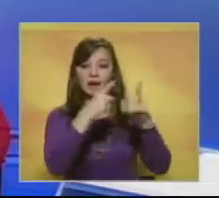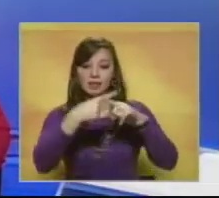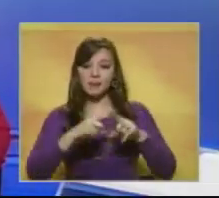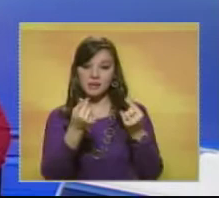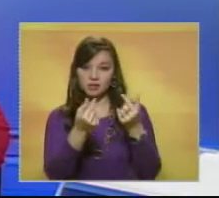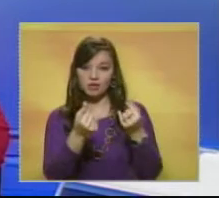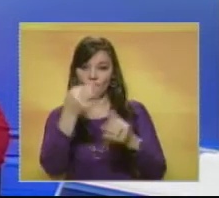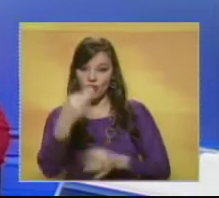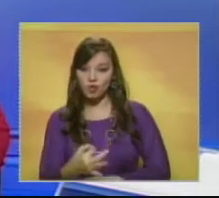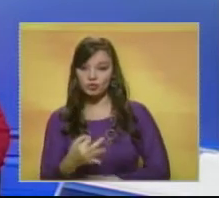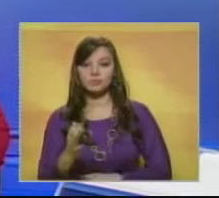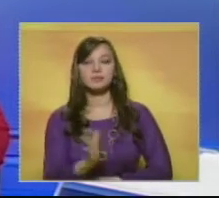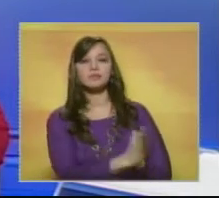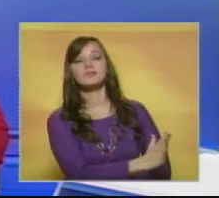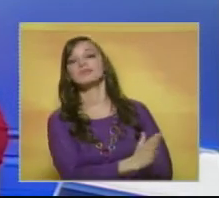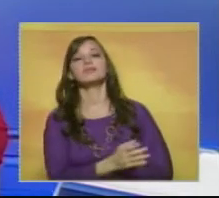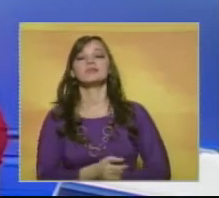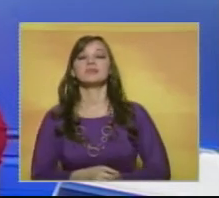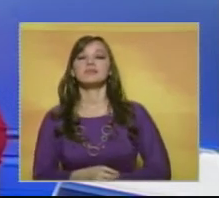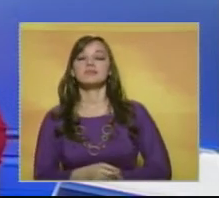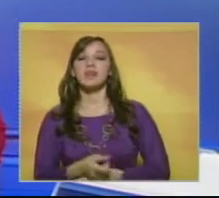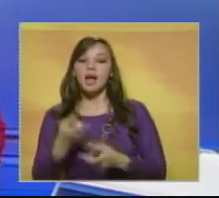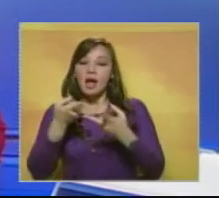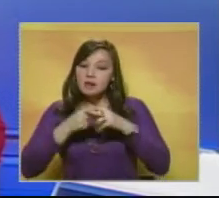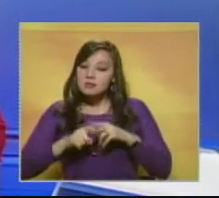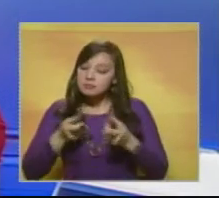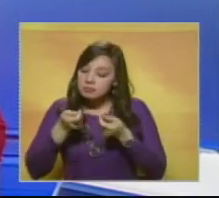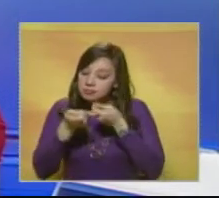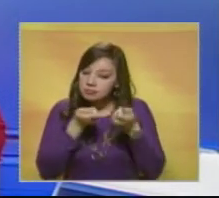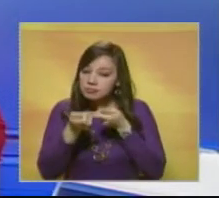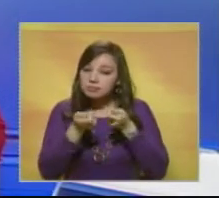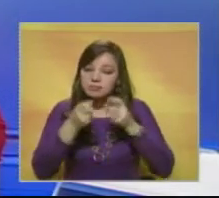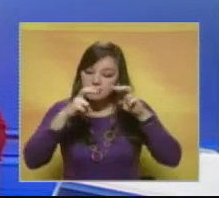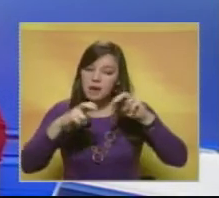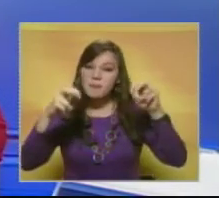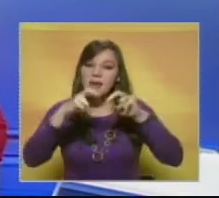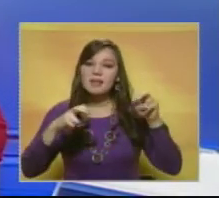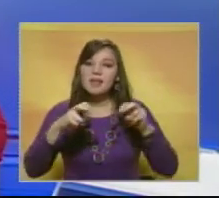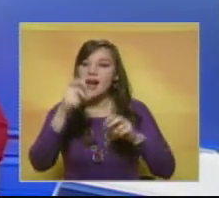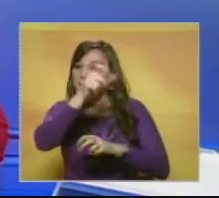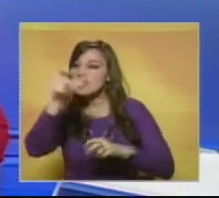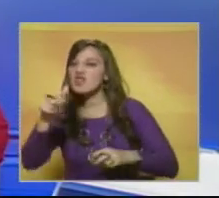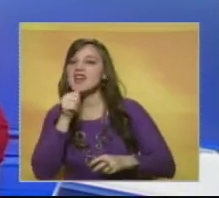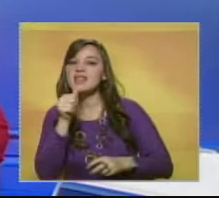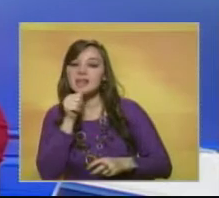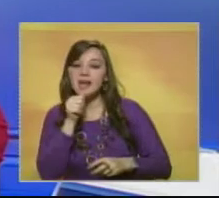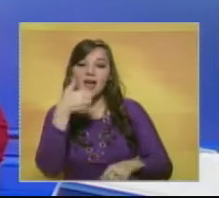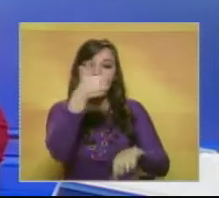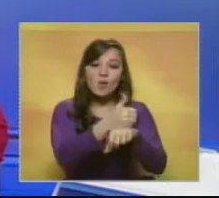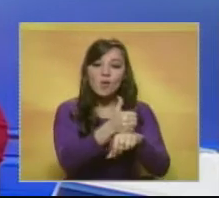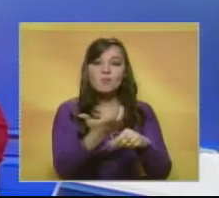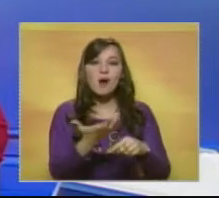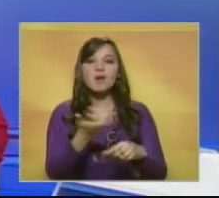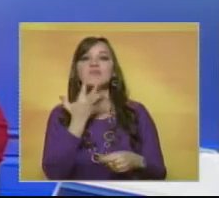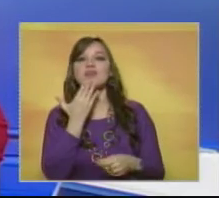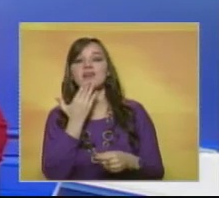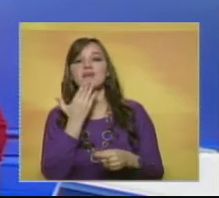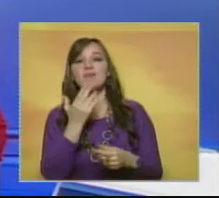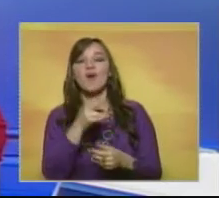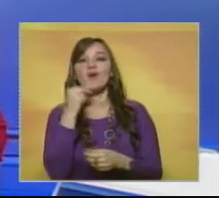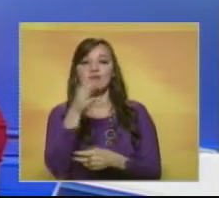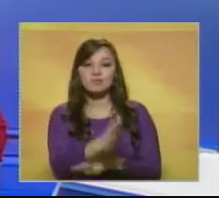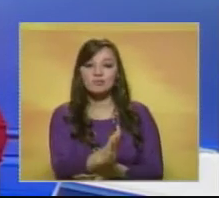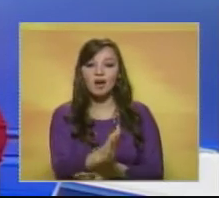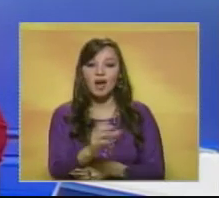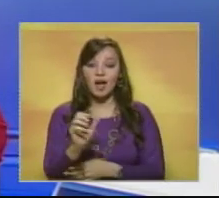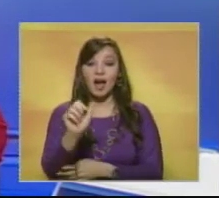genética forense se define el uso de ciertas técnicas empleadas para la identificación de los individuos sobre la base del análisis del ADN.